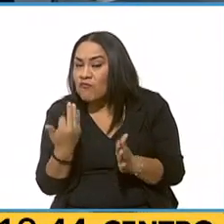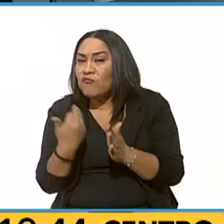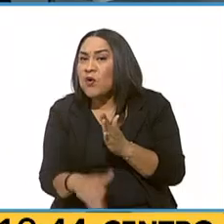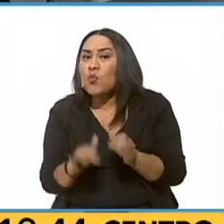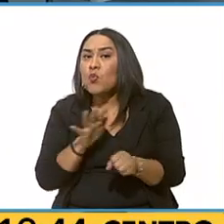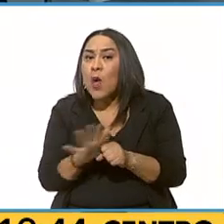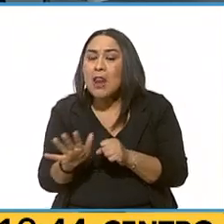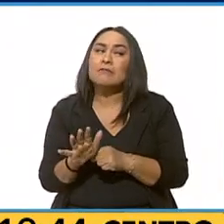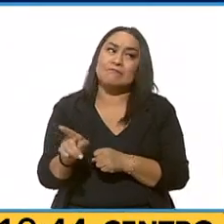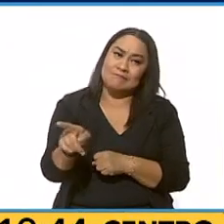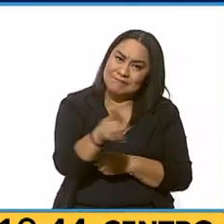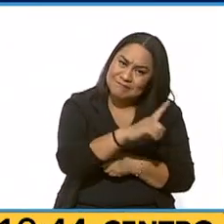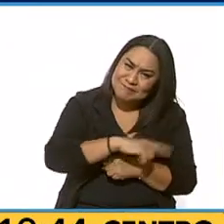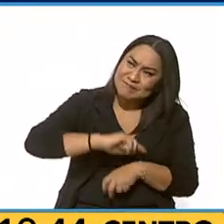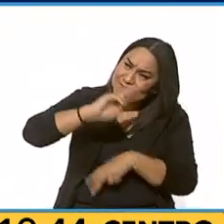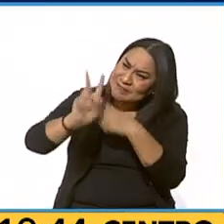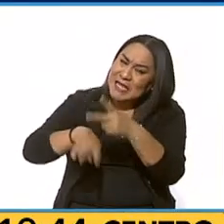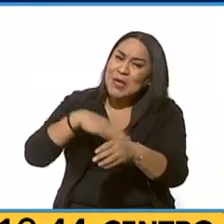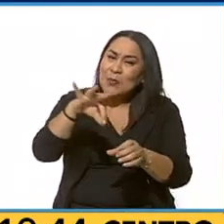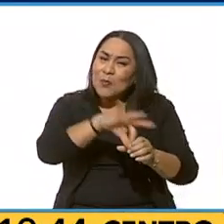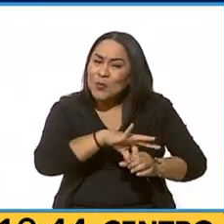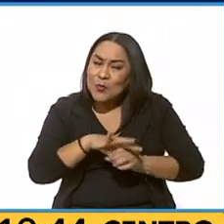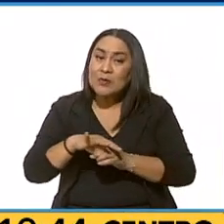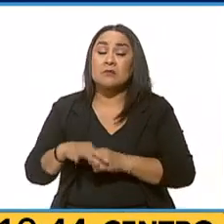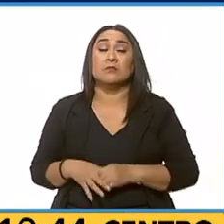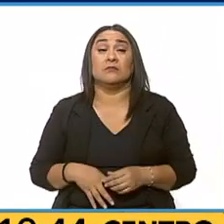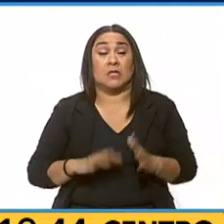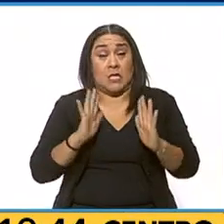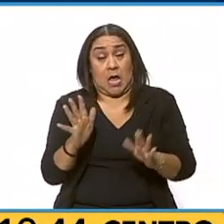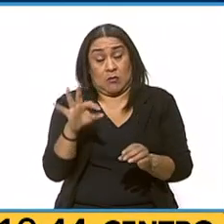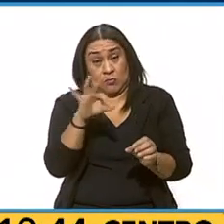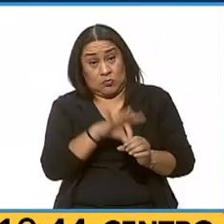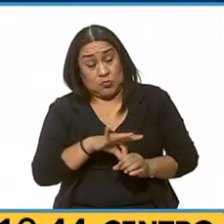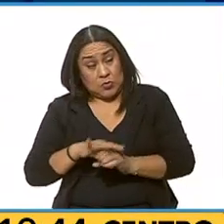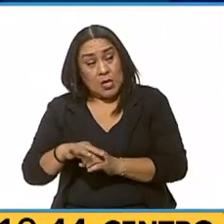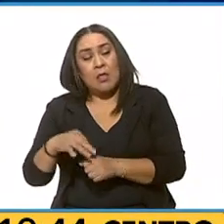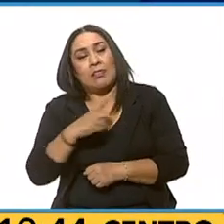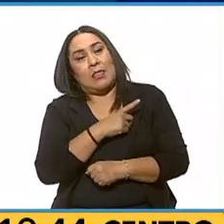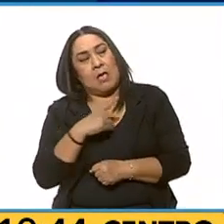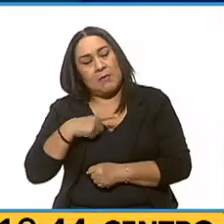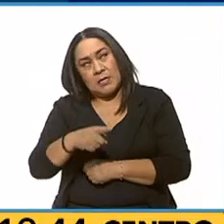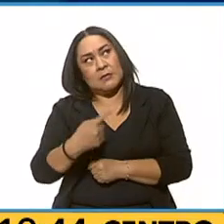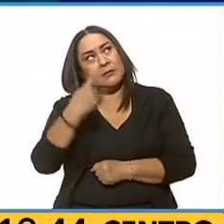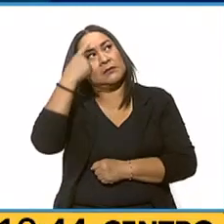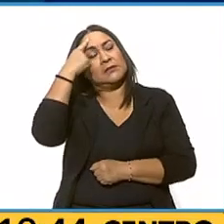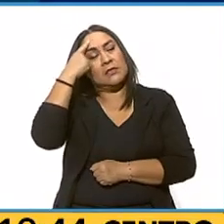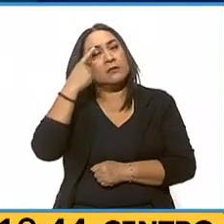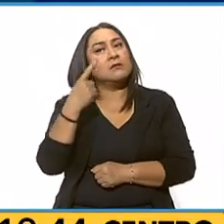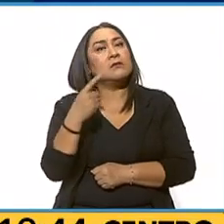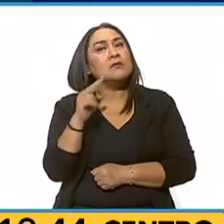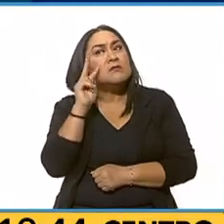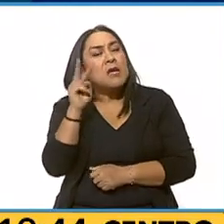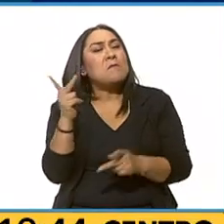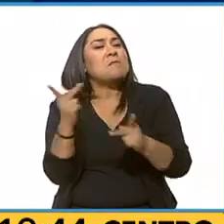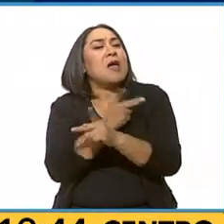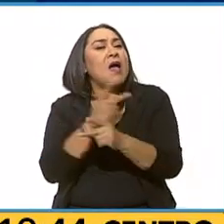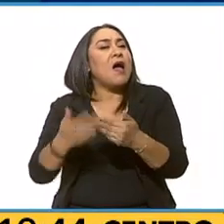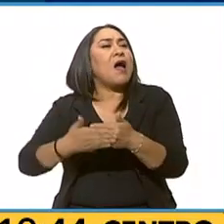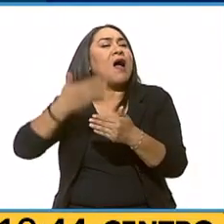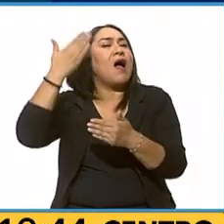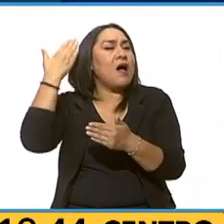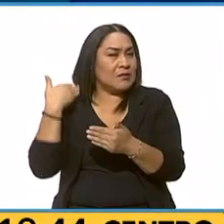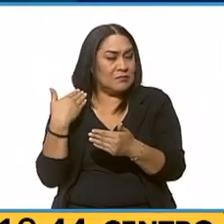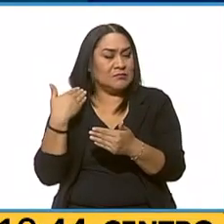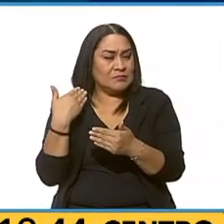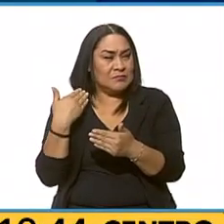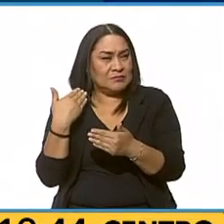votos. Y para que lleguen nuestros votos, tenemos que estar al tanto de lo que nos sucedió con